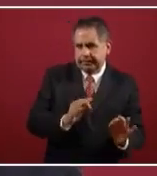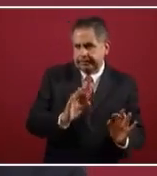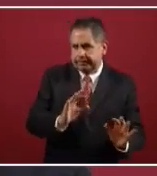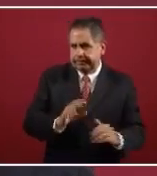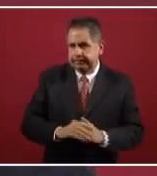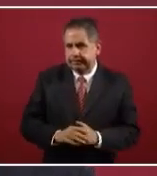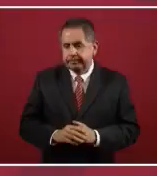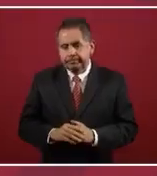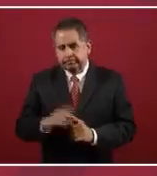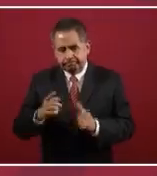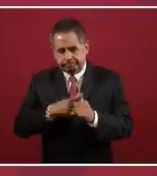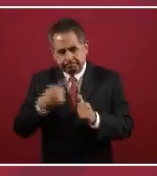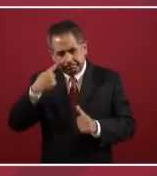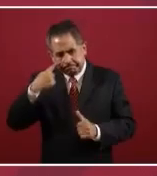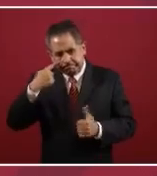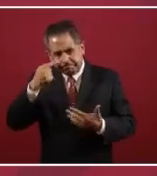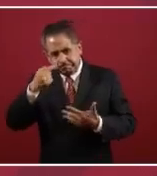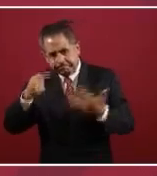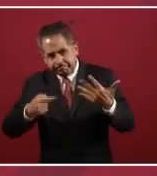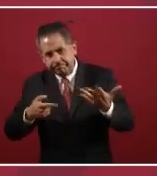Primero es, a ver,